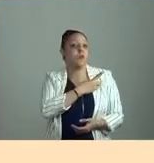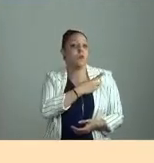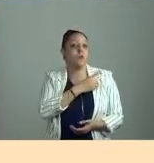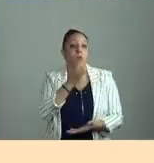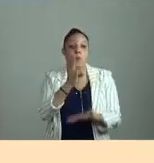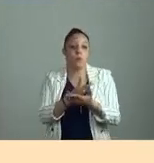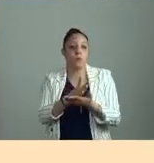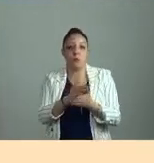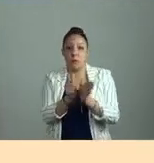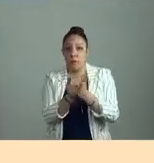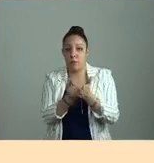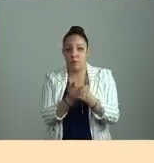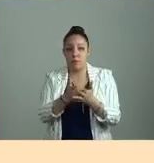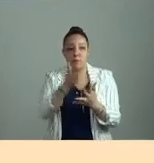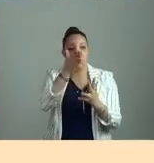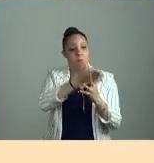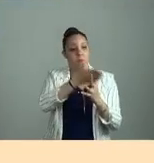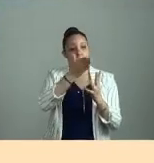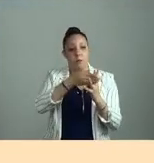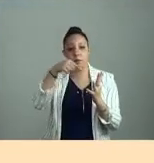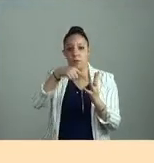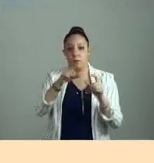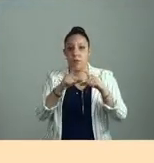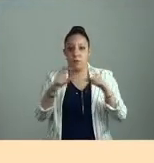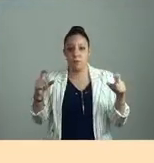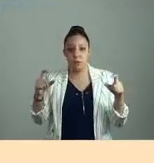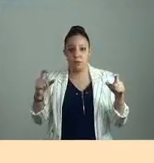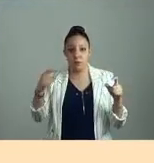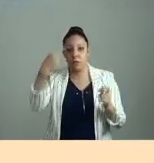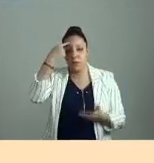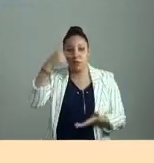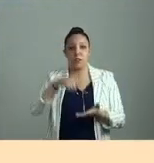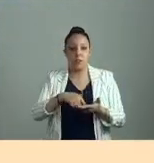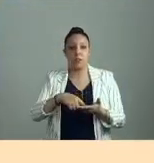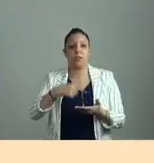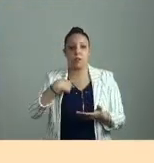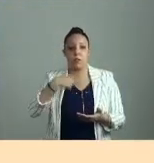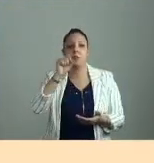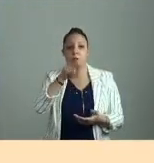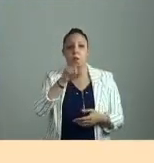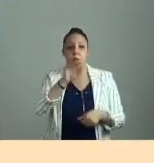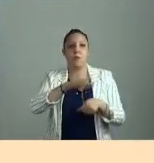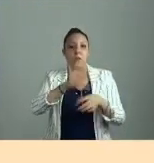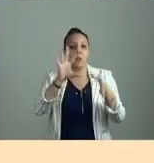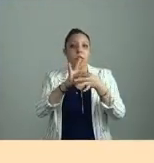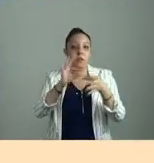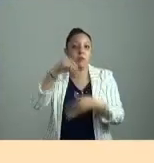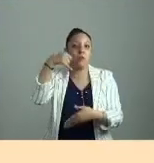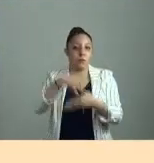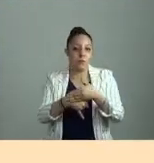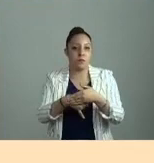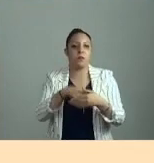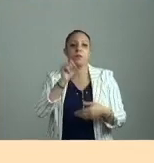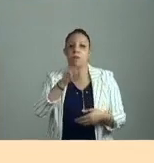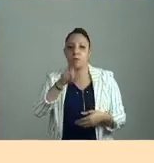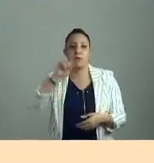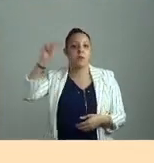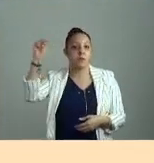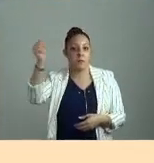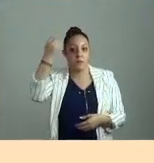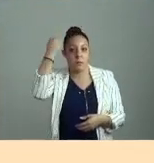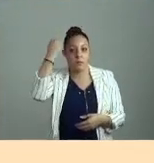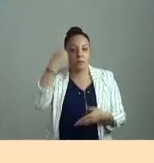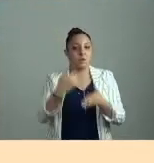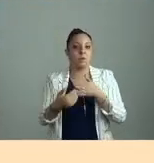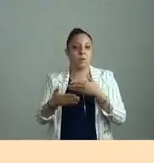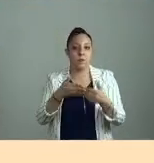comunes más allá de él del comunismo y de la tecnología de una idealización